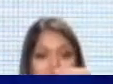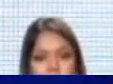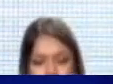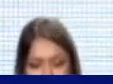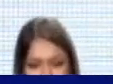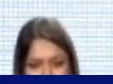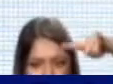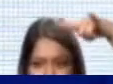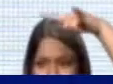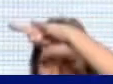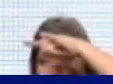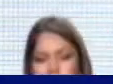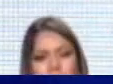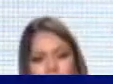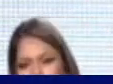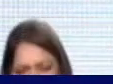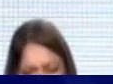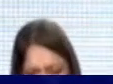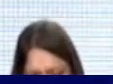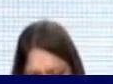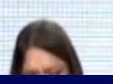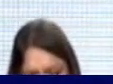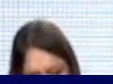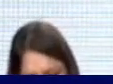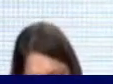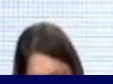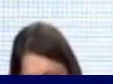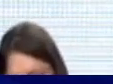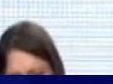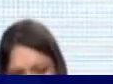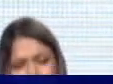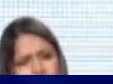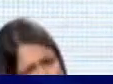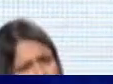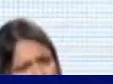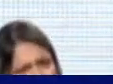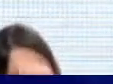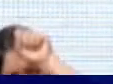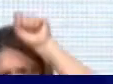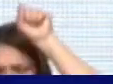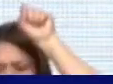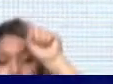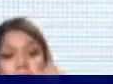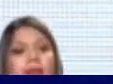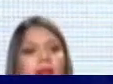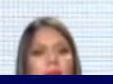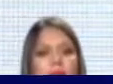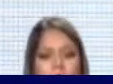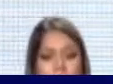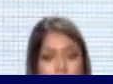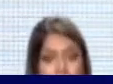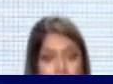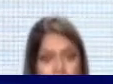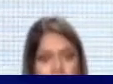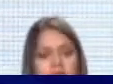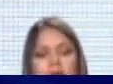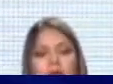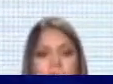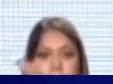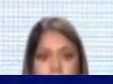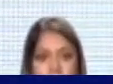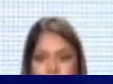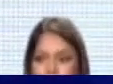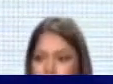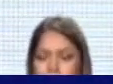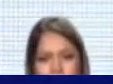sistema de radares de verdad. También en los puertos, tener doble pesaje, escáner y presencia militar adentro